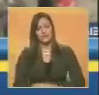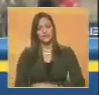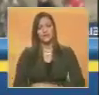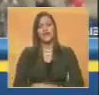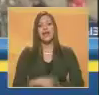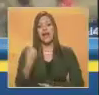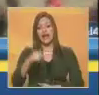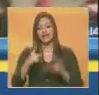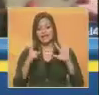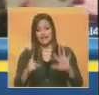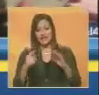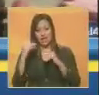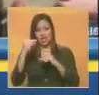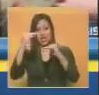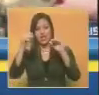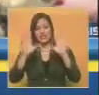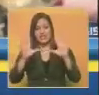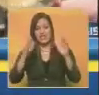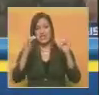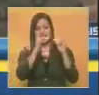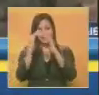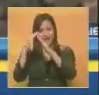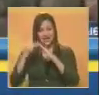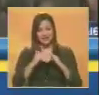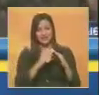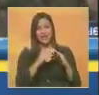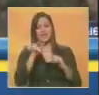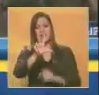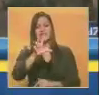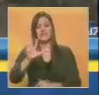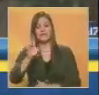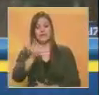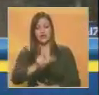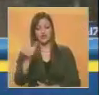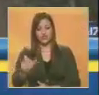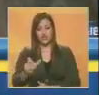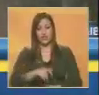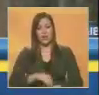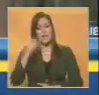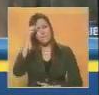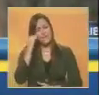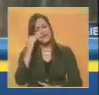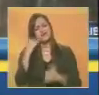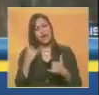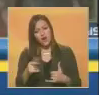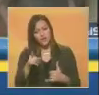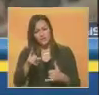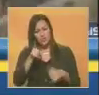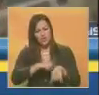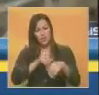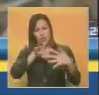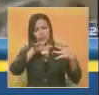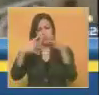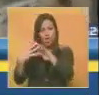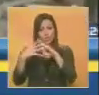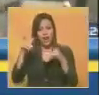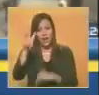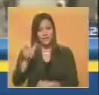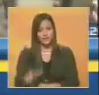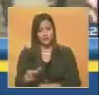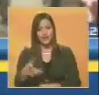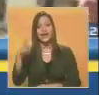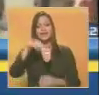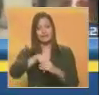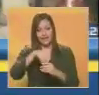el bloque de seis plantas y 10 apartamentos albergaba unas 35 personas se cree que para el momento del accidente todos sus ocupantes se